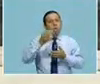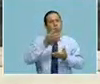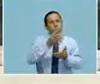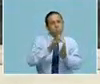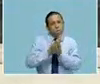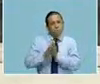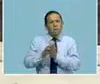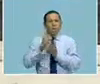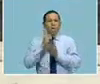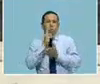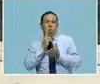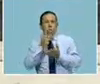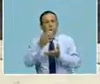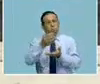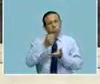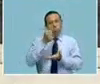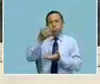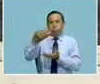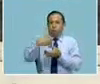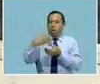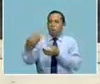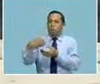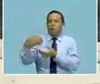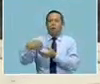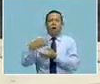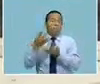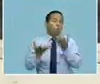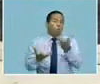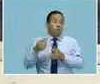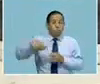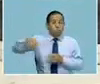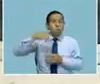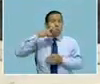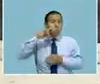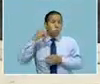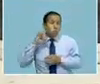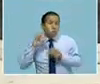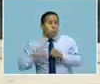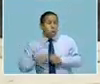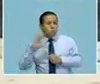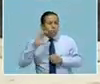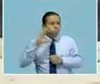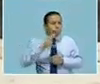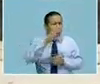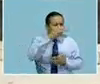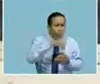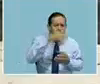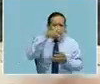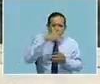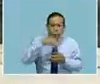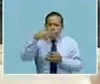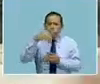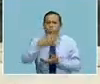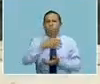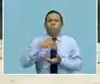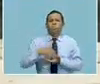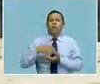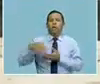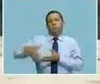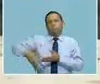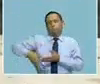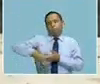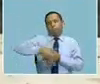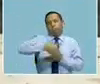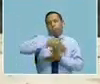personajes y los niños van a poder hacer una búsqueda misteriosa de caramelos, encontrando a todos estos personajes a lo largo de todo el